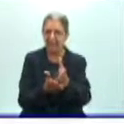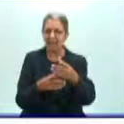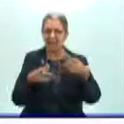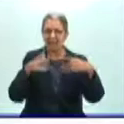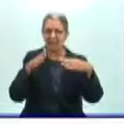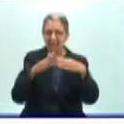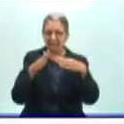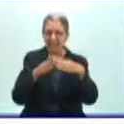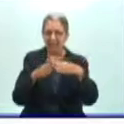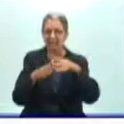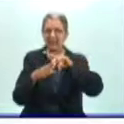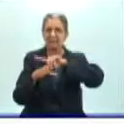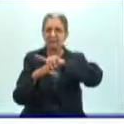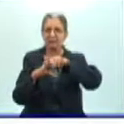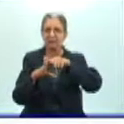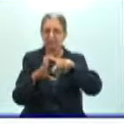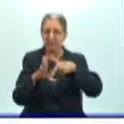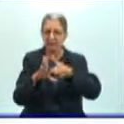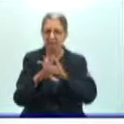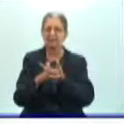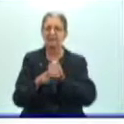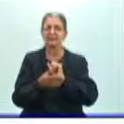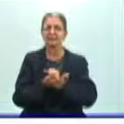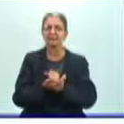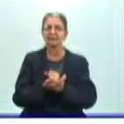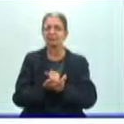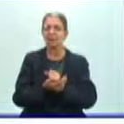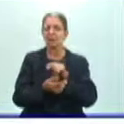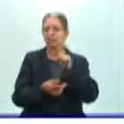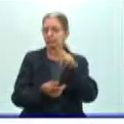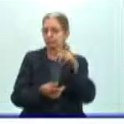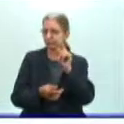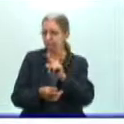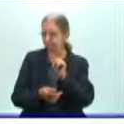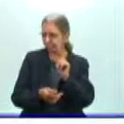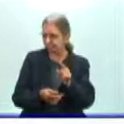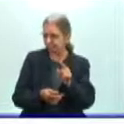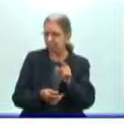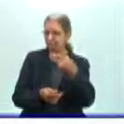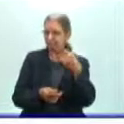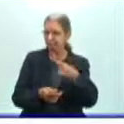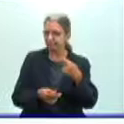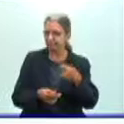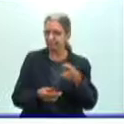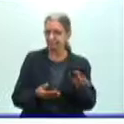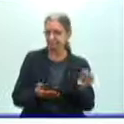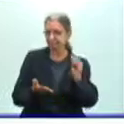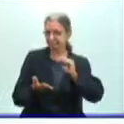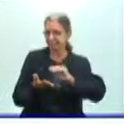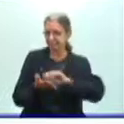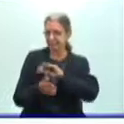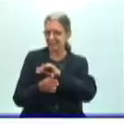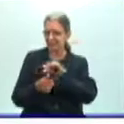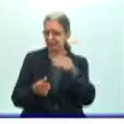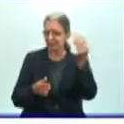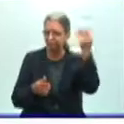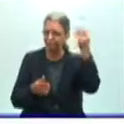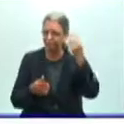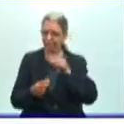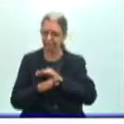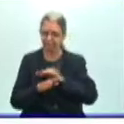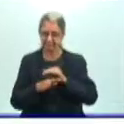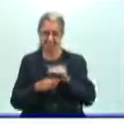la circunferencia. Pues usted debe aplicar todos los conocimientos que posee para